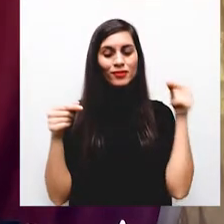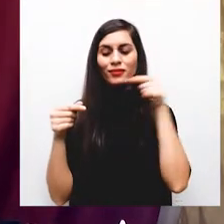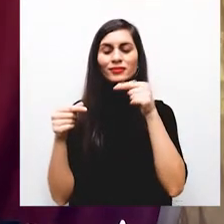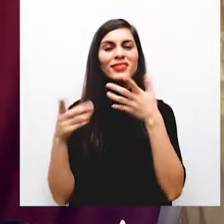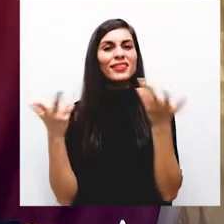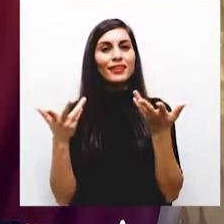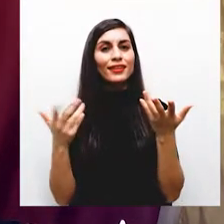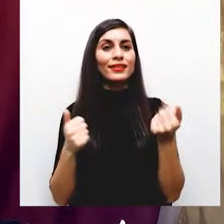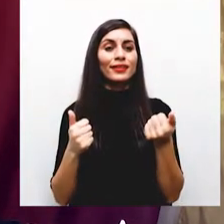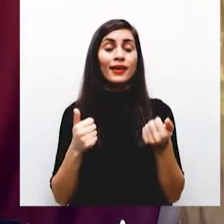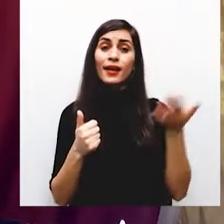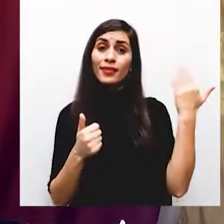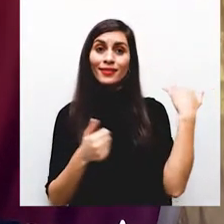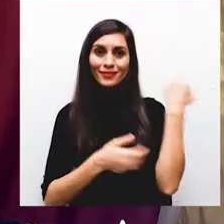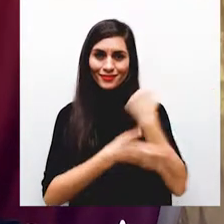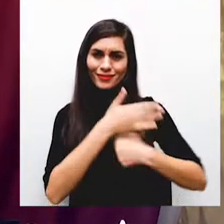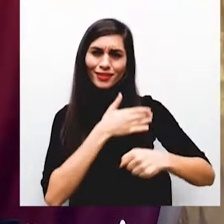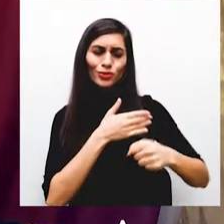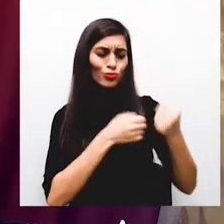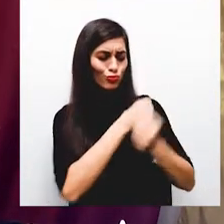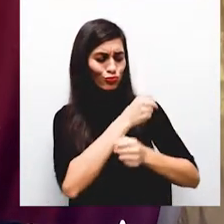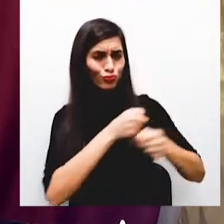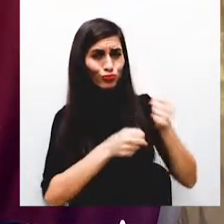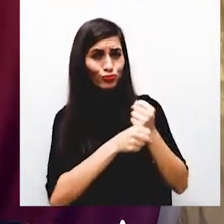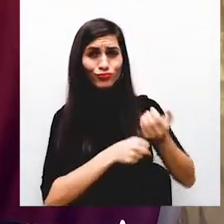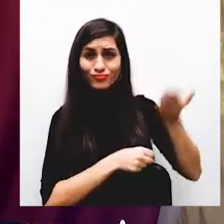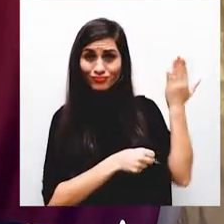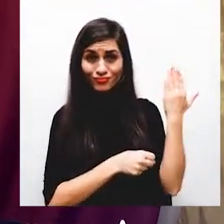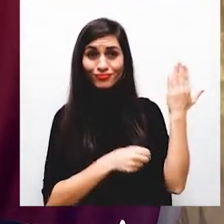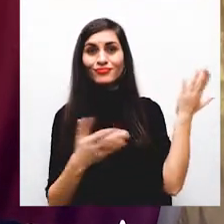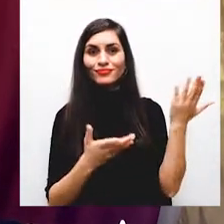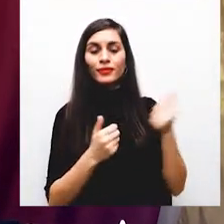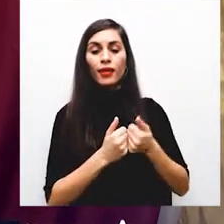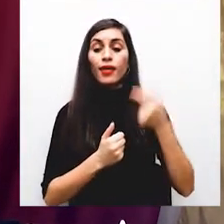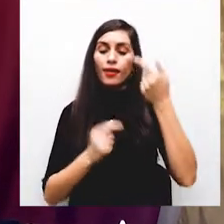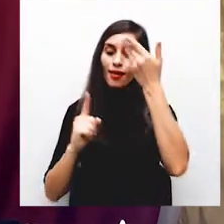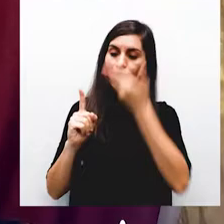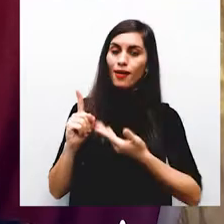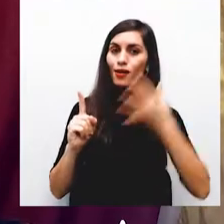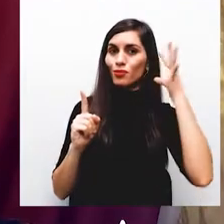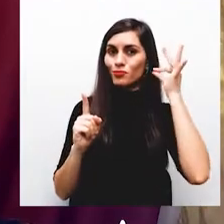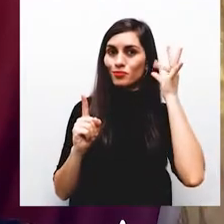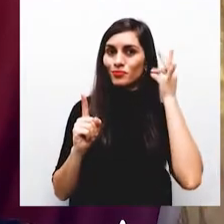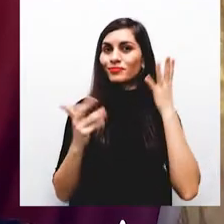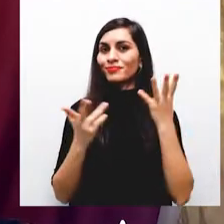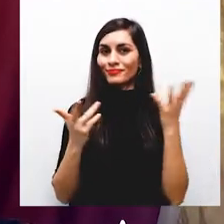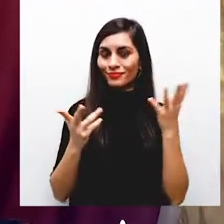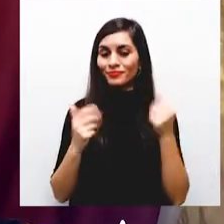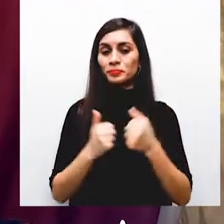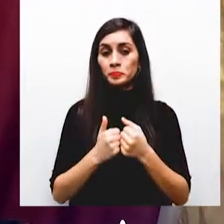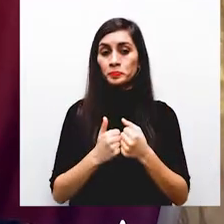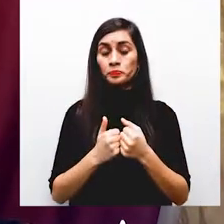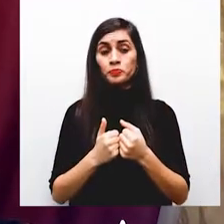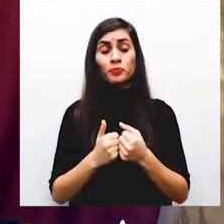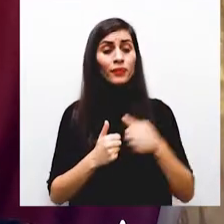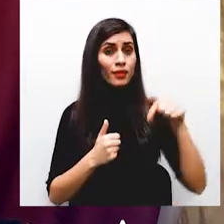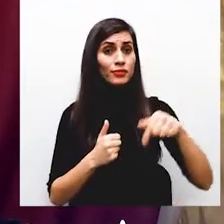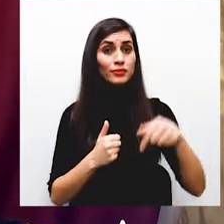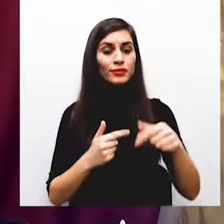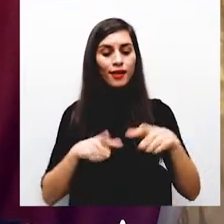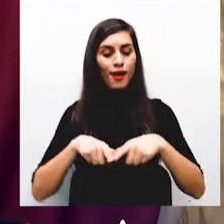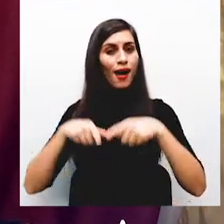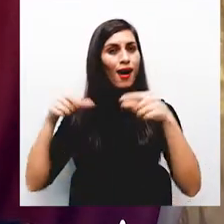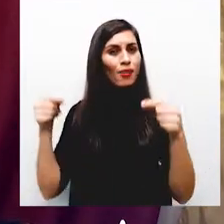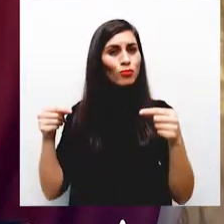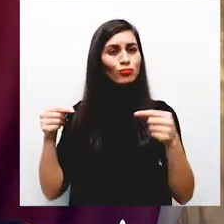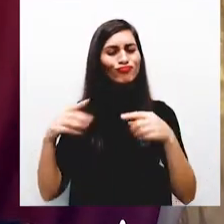japonesa que nació en el primer cuarto del siglo pasado. Esta artista, pues,